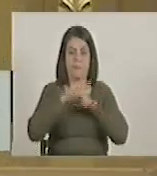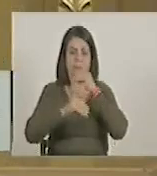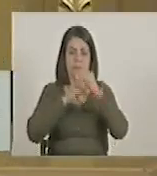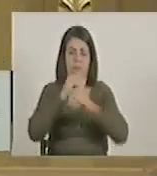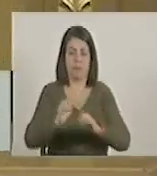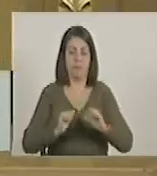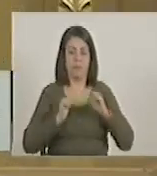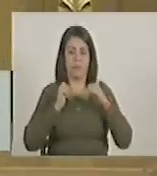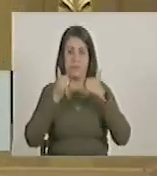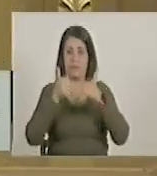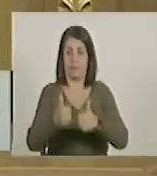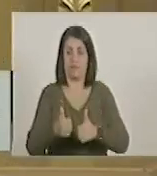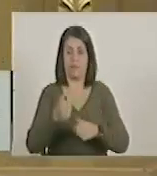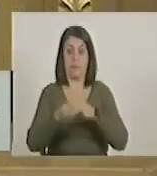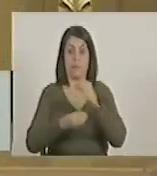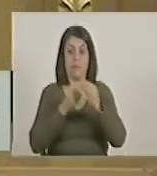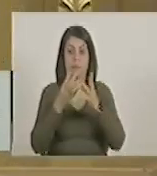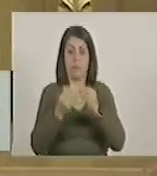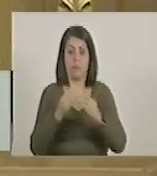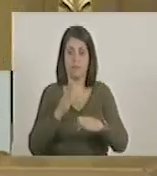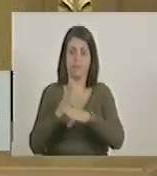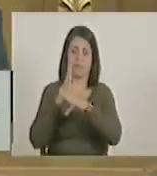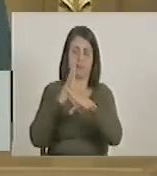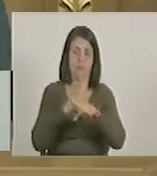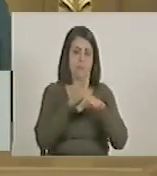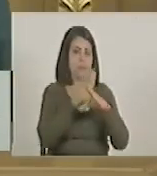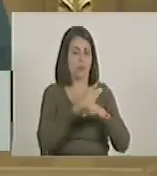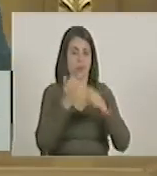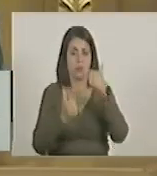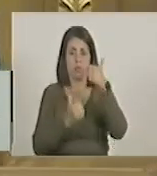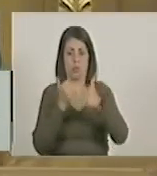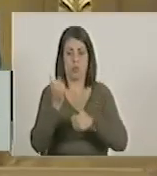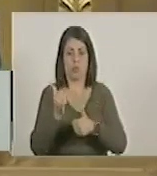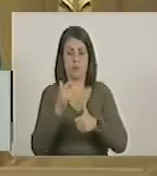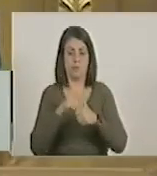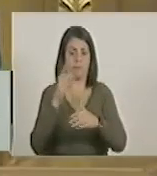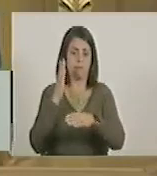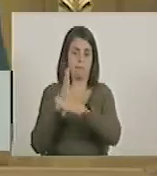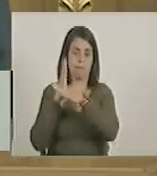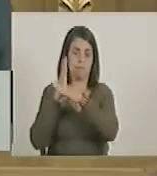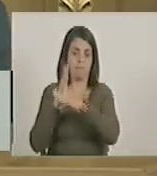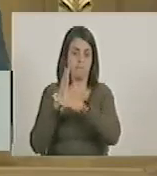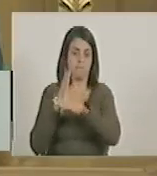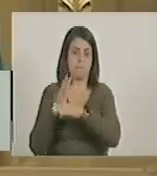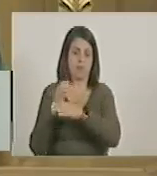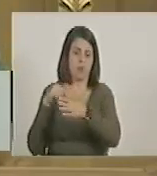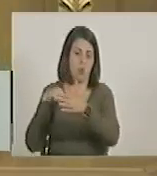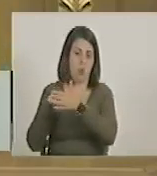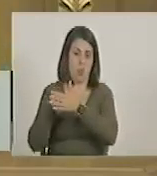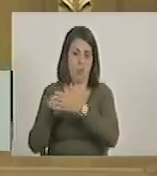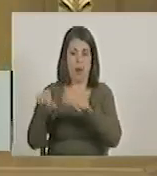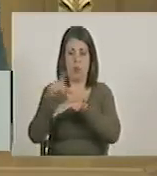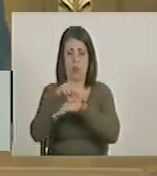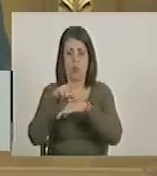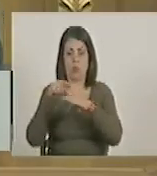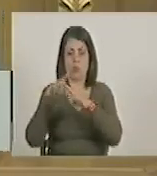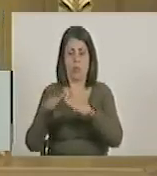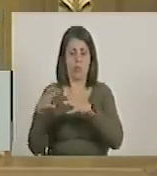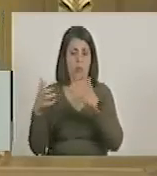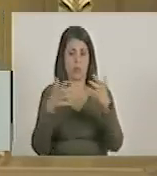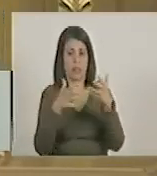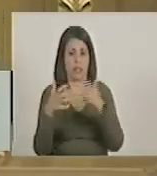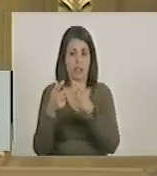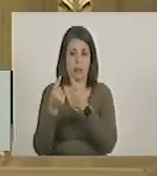iniciado y ha estado lleno de tropiezos. Uno de ellos, indudablemente, el bloqueo los golpes de Estado, las